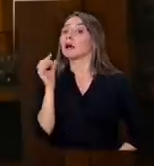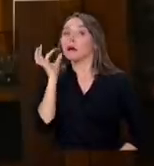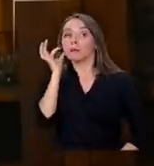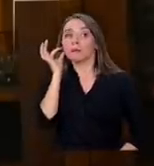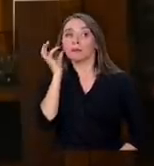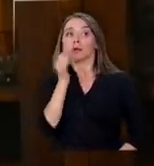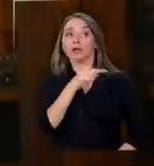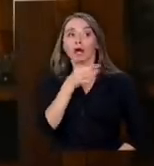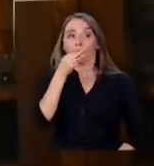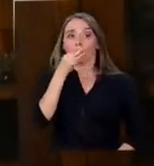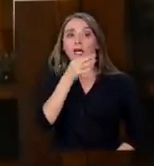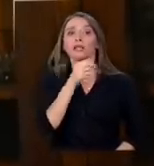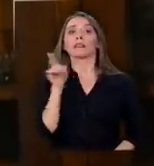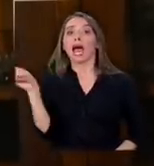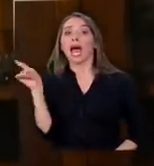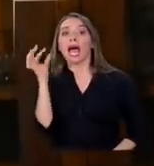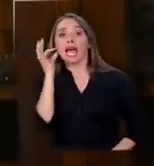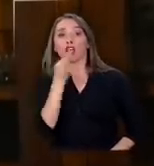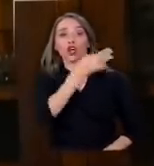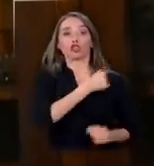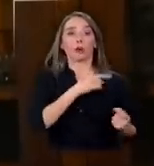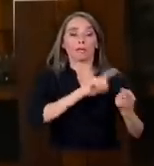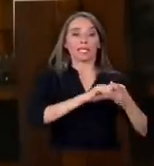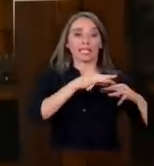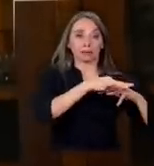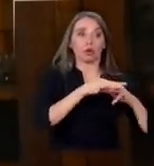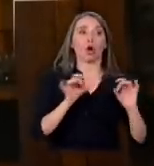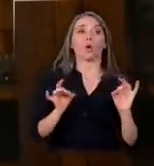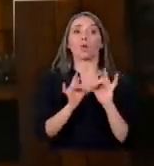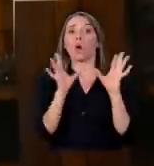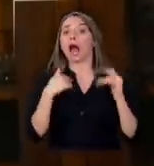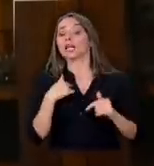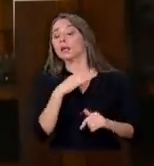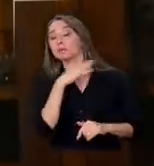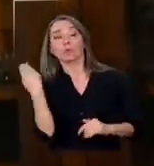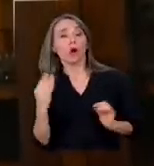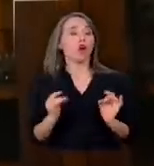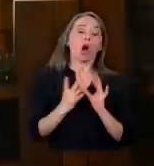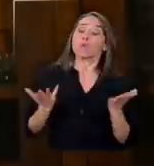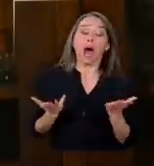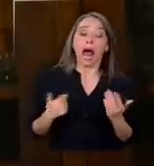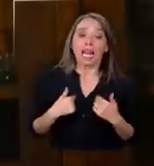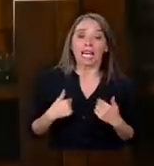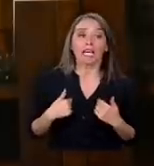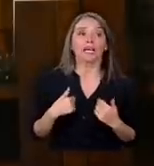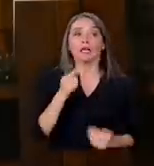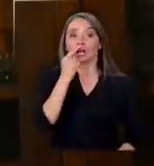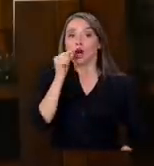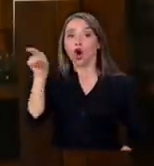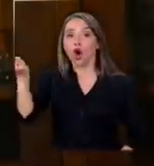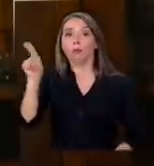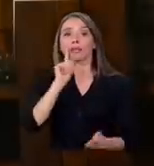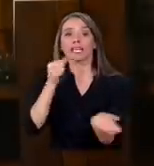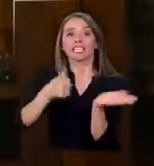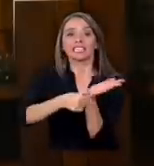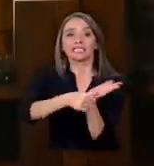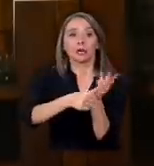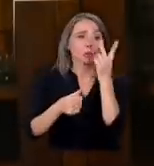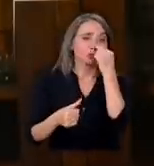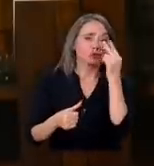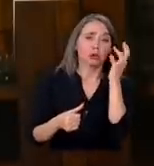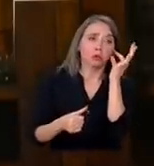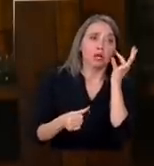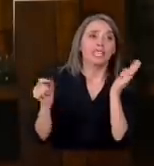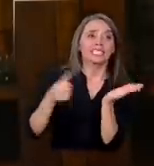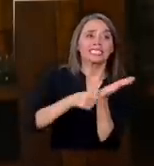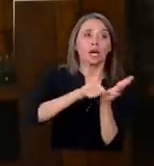mi marido, a Mario, que él, en caso de cualquier cosa que a ella le pasara, él tenía un seguro, y que ese